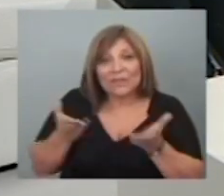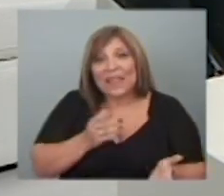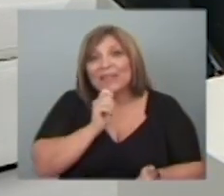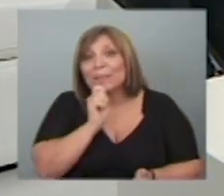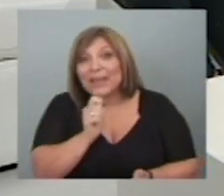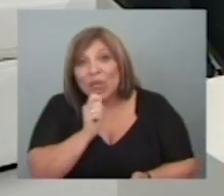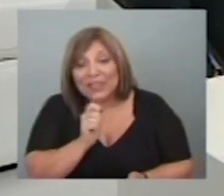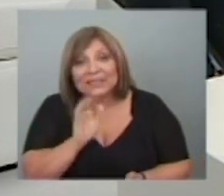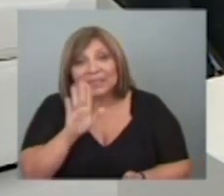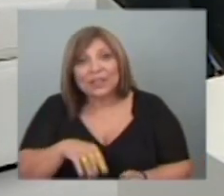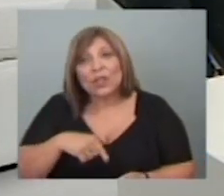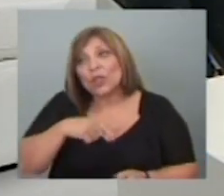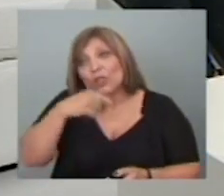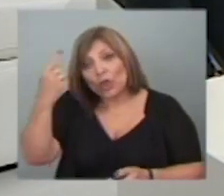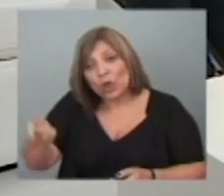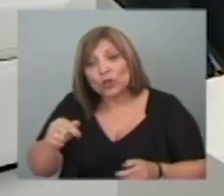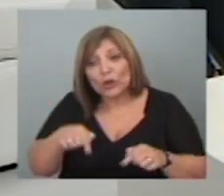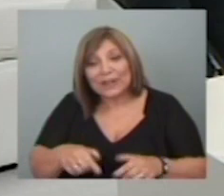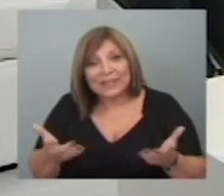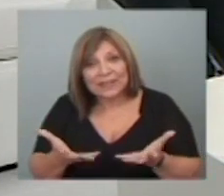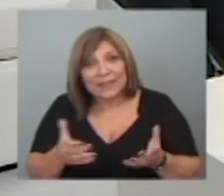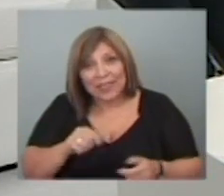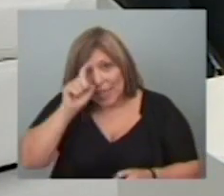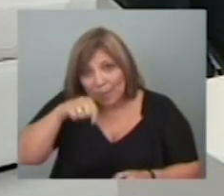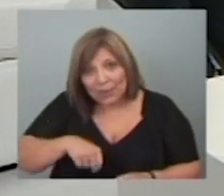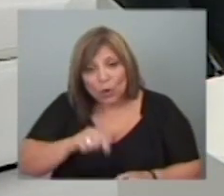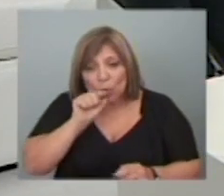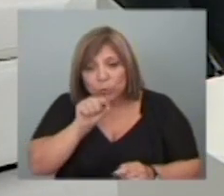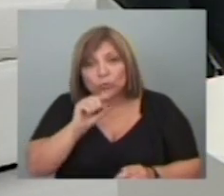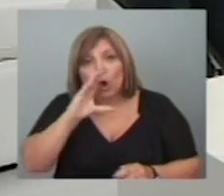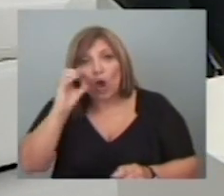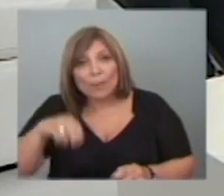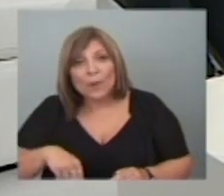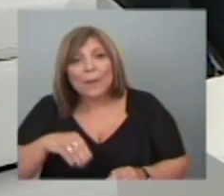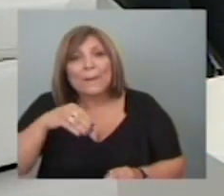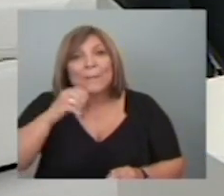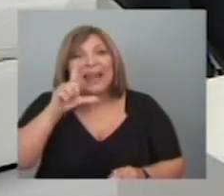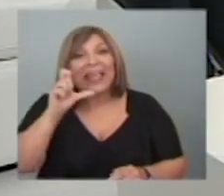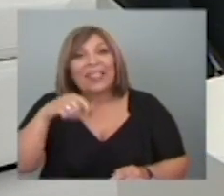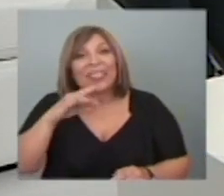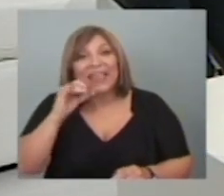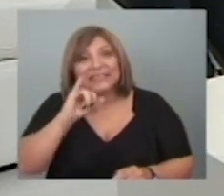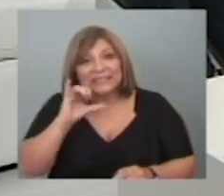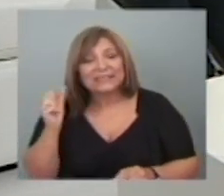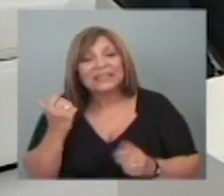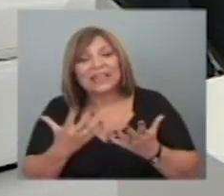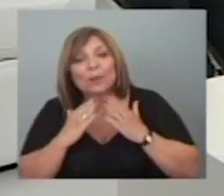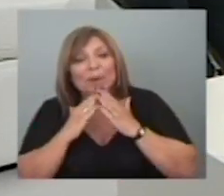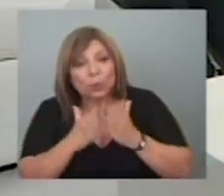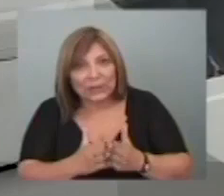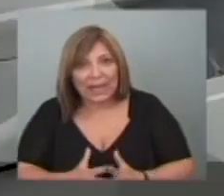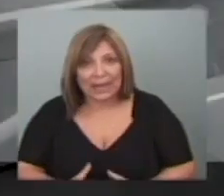periodista de otra redacción, en este caso es de Montevideo.com, es Pablo Meléndez, que tiene una pregunta para hacerte a propósito. Bien. De